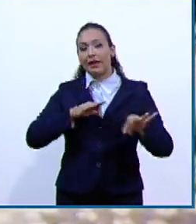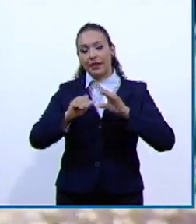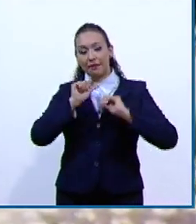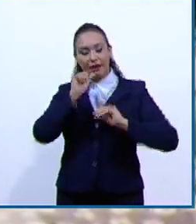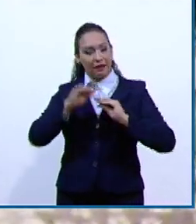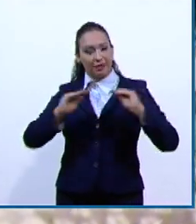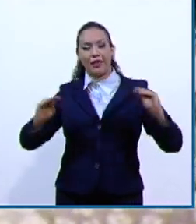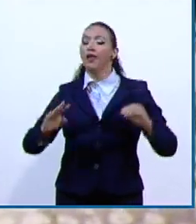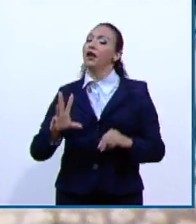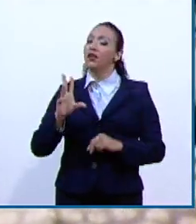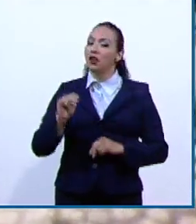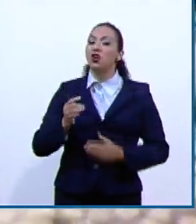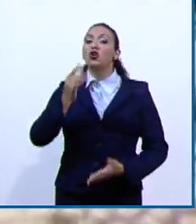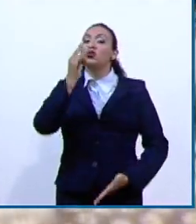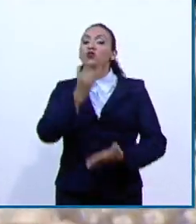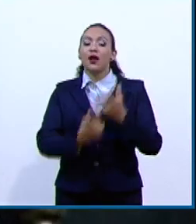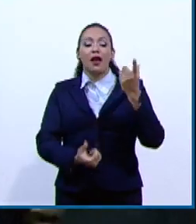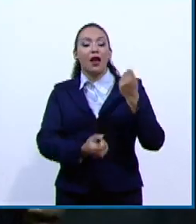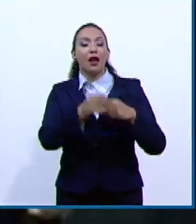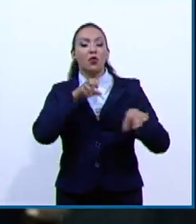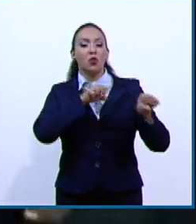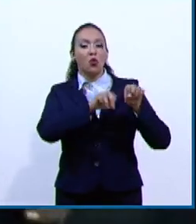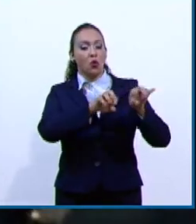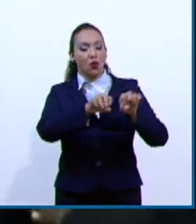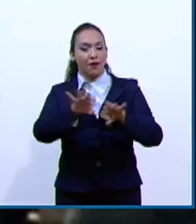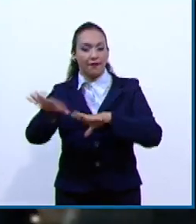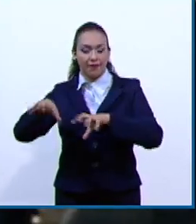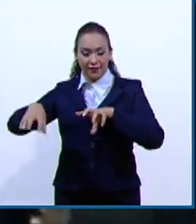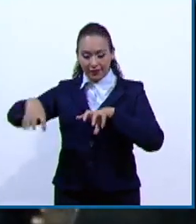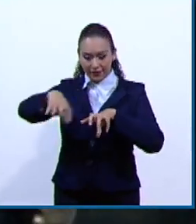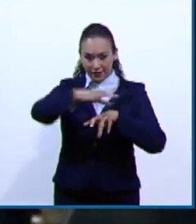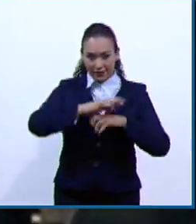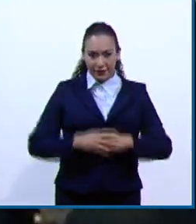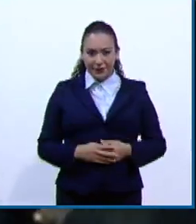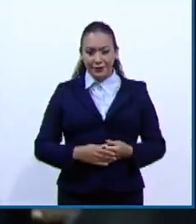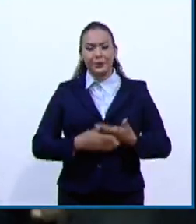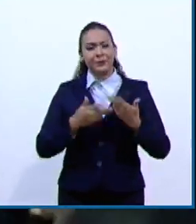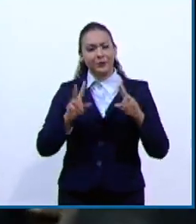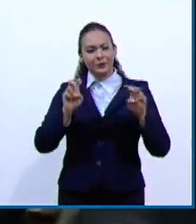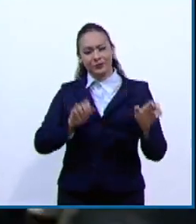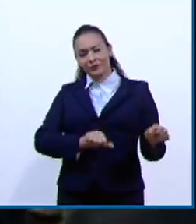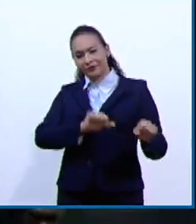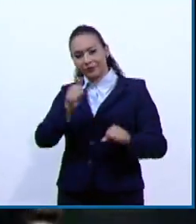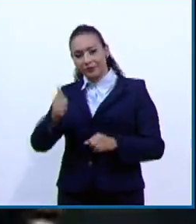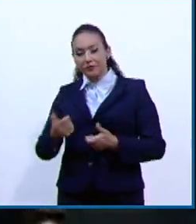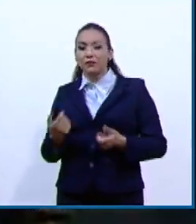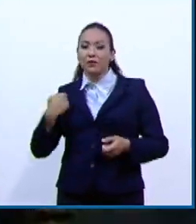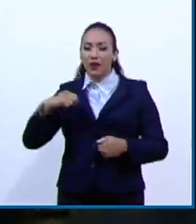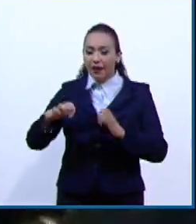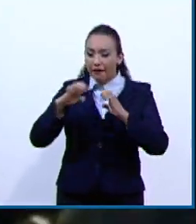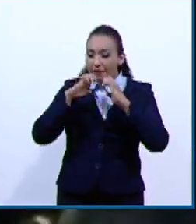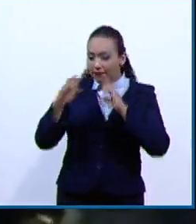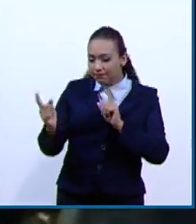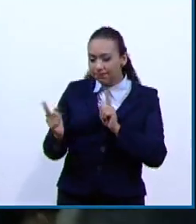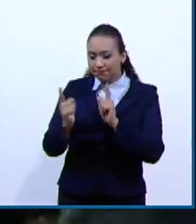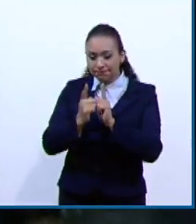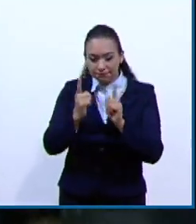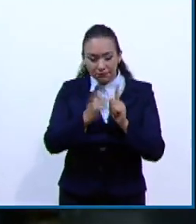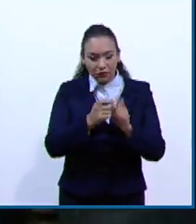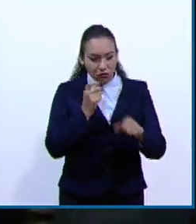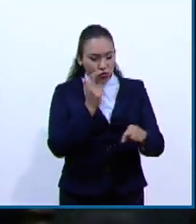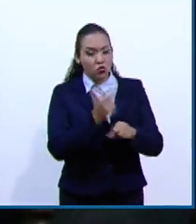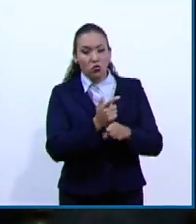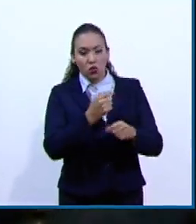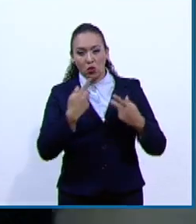sino a los titulares de los juzgados. Entre otros temas, entre los testimonios que recabamos, una jueza de